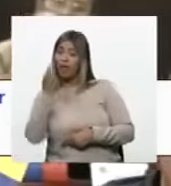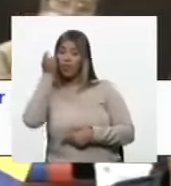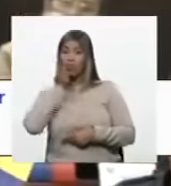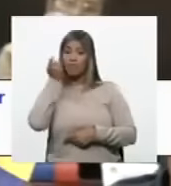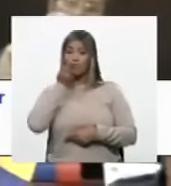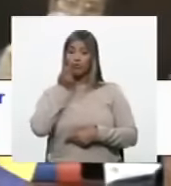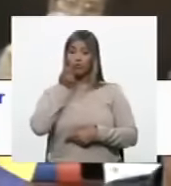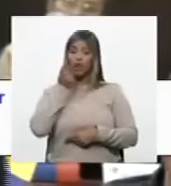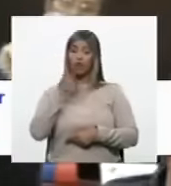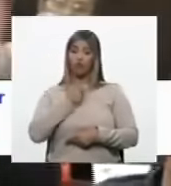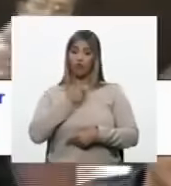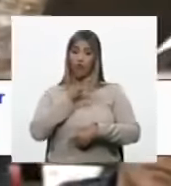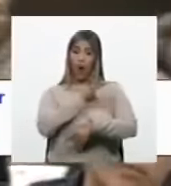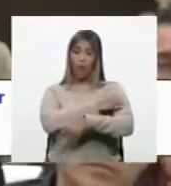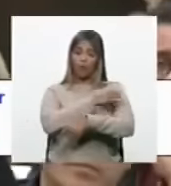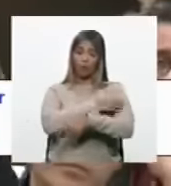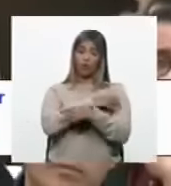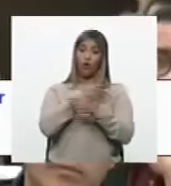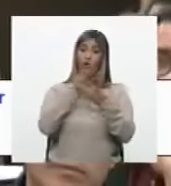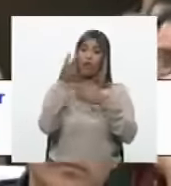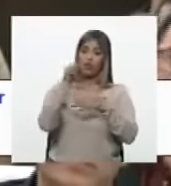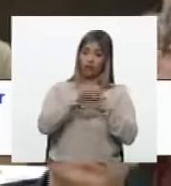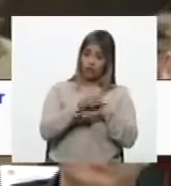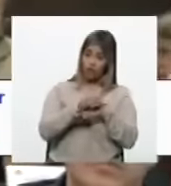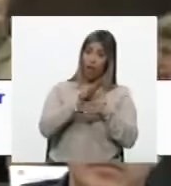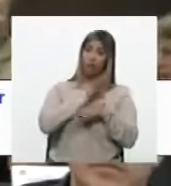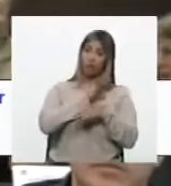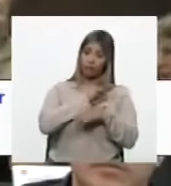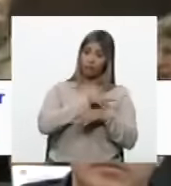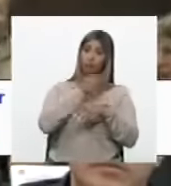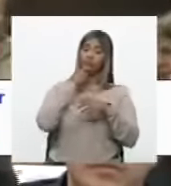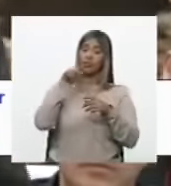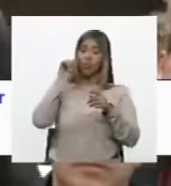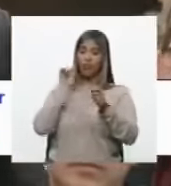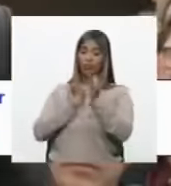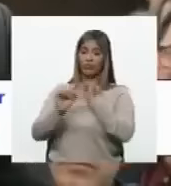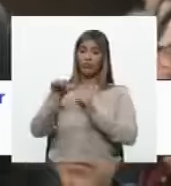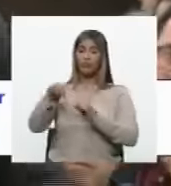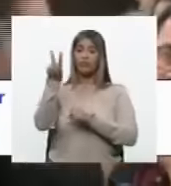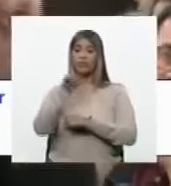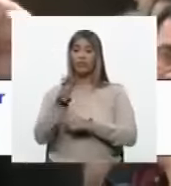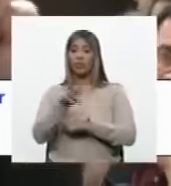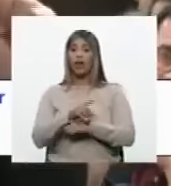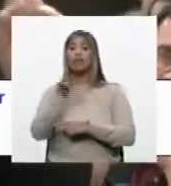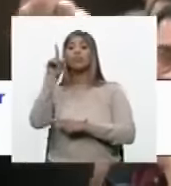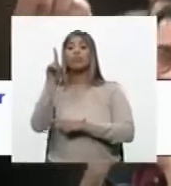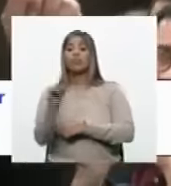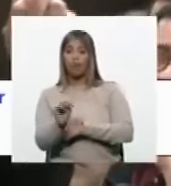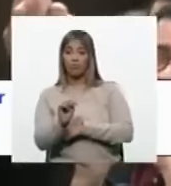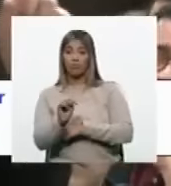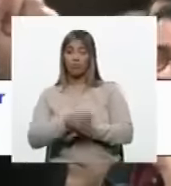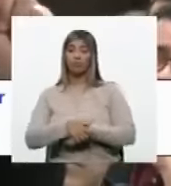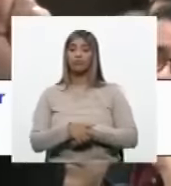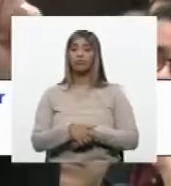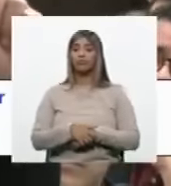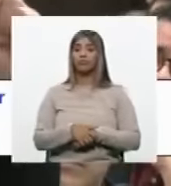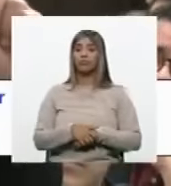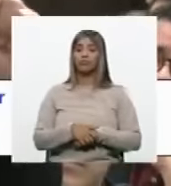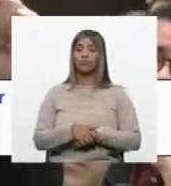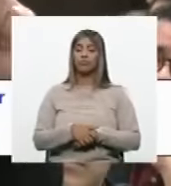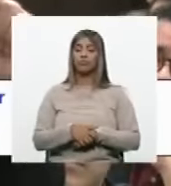oposición nacionalista y democrática que hace vida política hoy día en Venezuela, que también